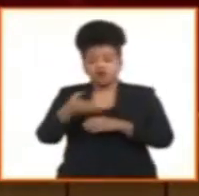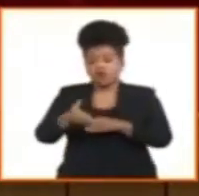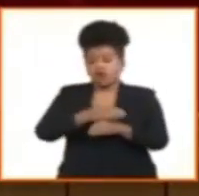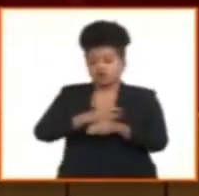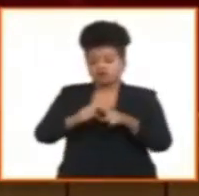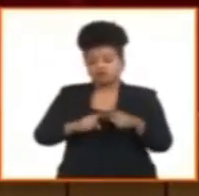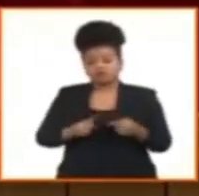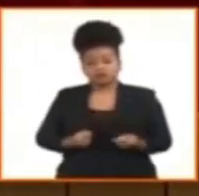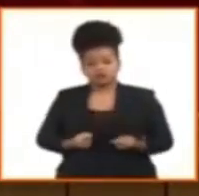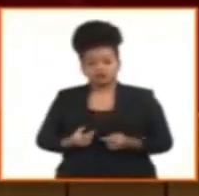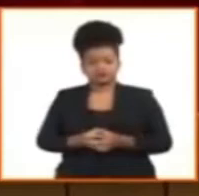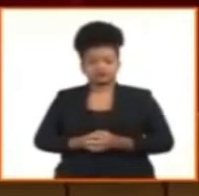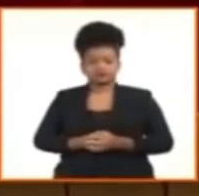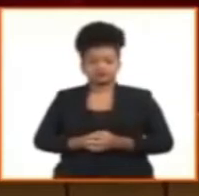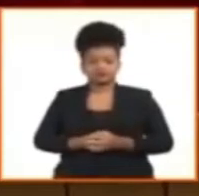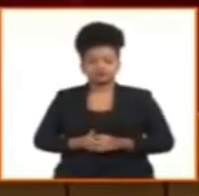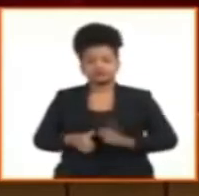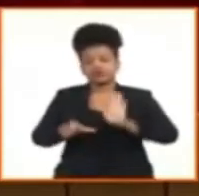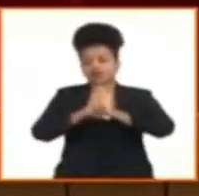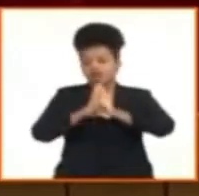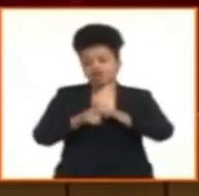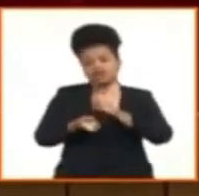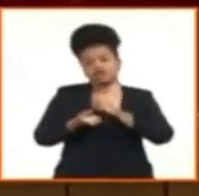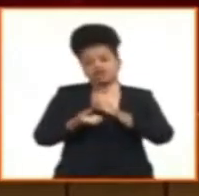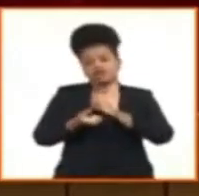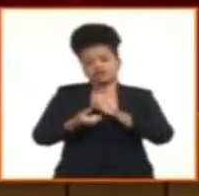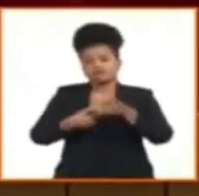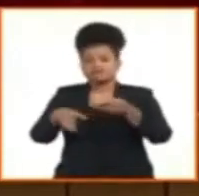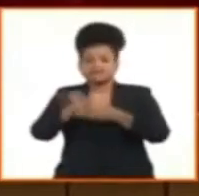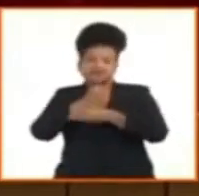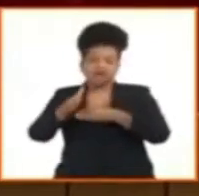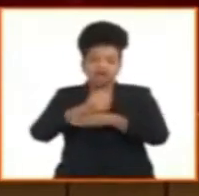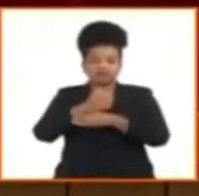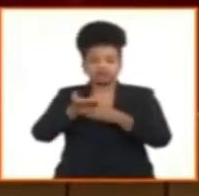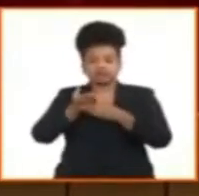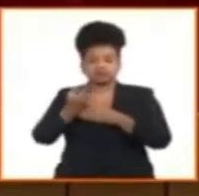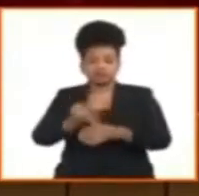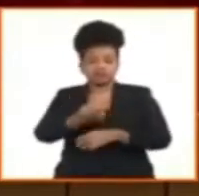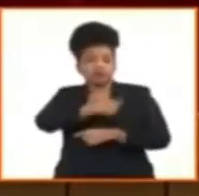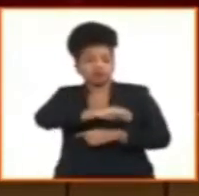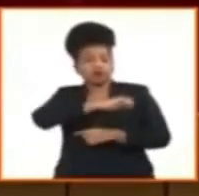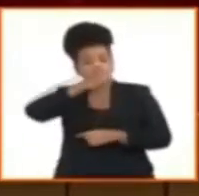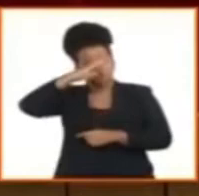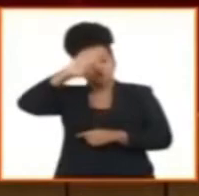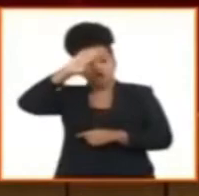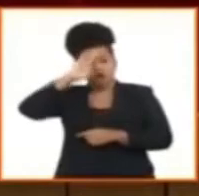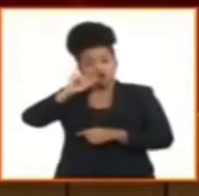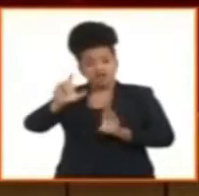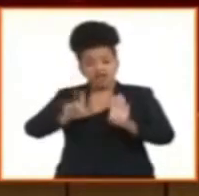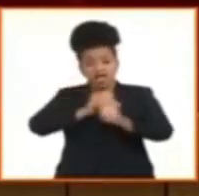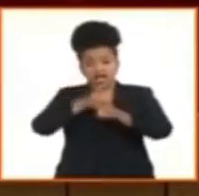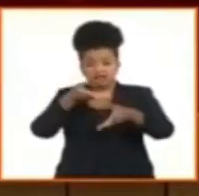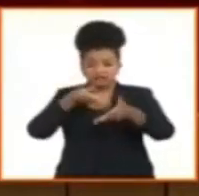de procedimientos y leyes que conceden un trato preferencial a quienes llegan por las vías irregulares al